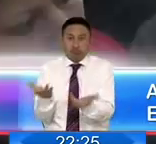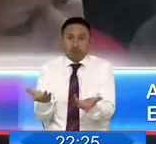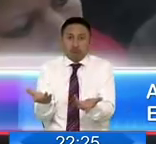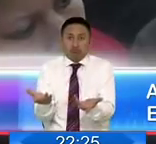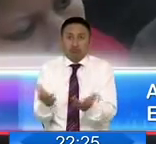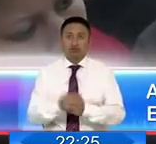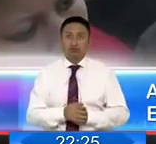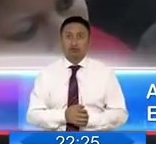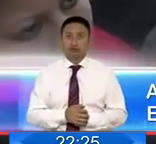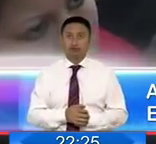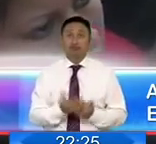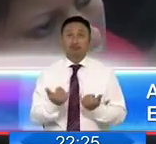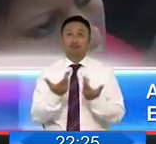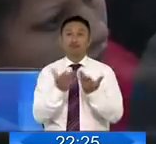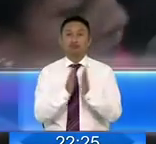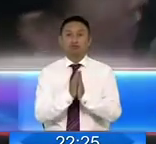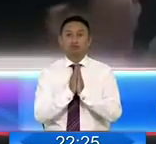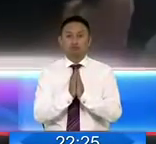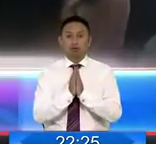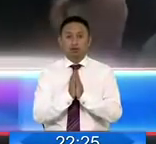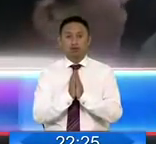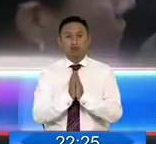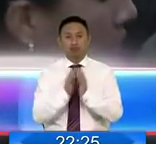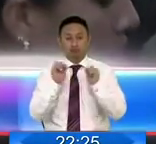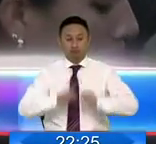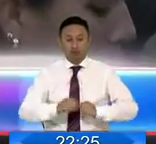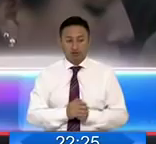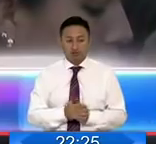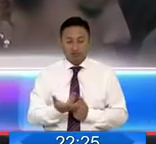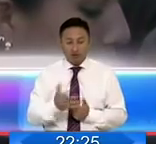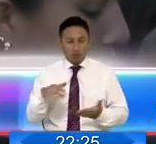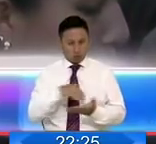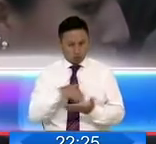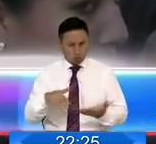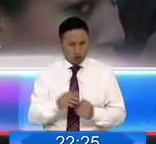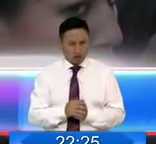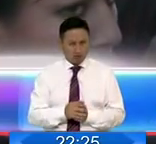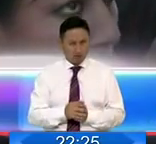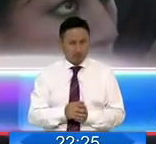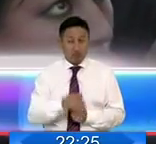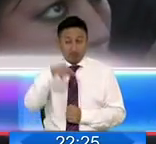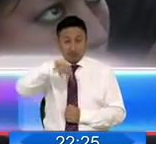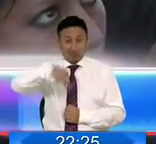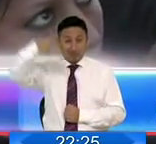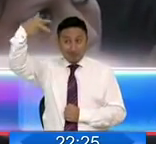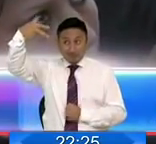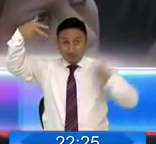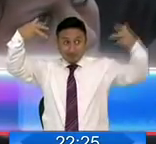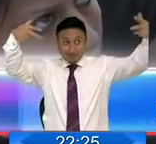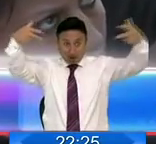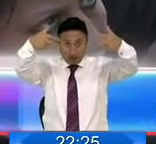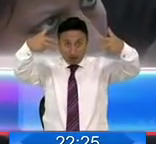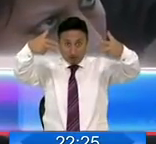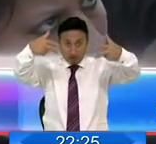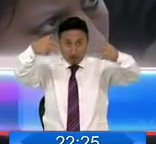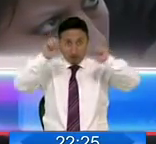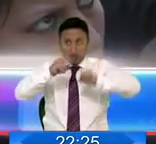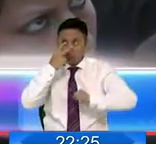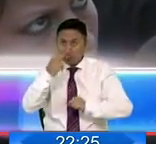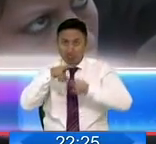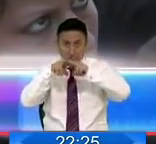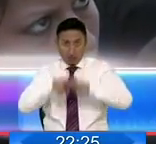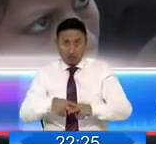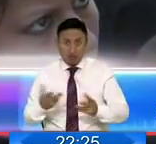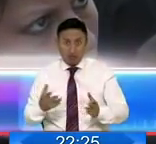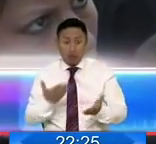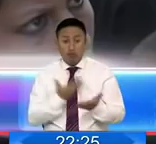Pues nuestro pedido fue para poder salir de esta duda, como aquí hay cámaras, entonces que